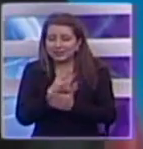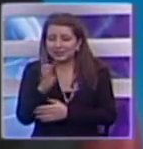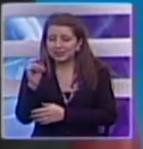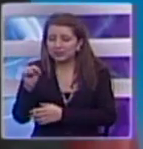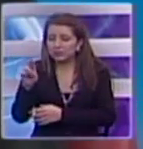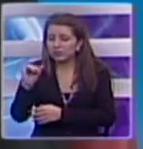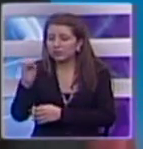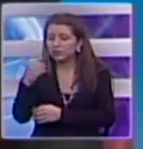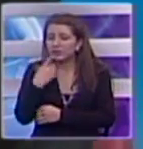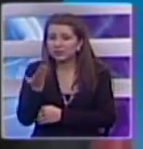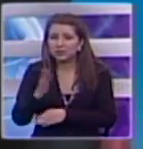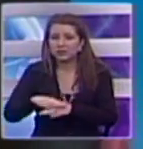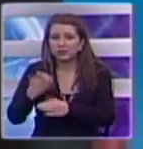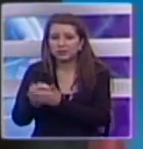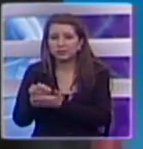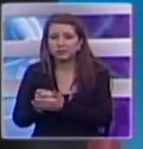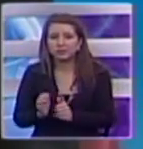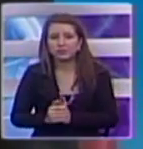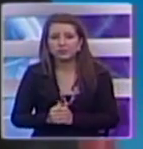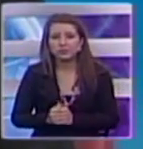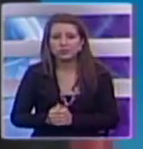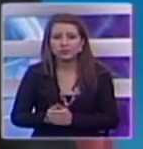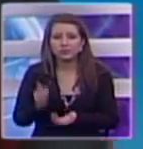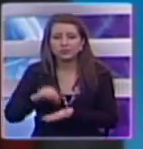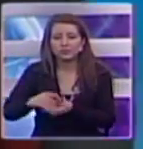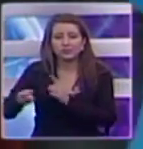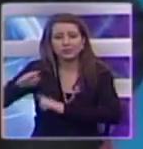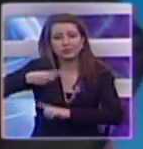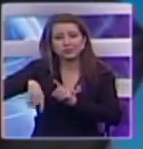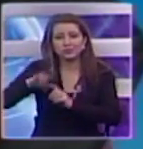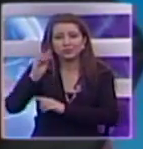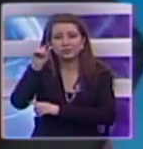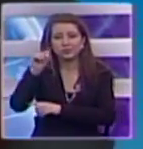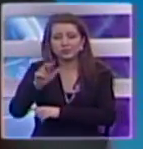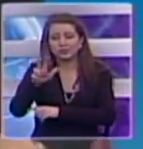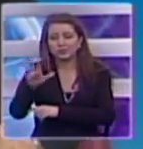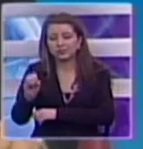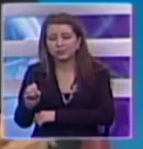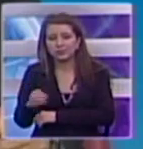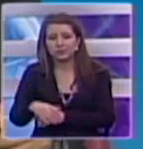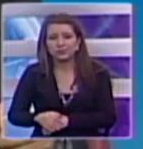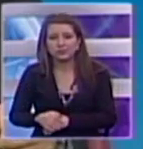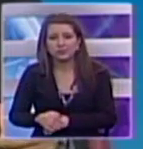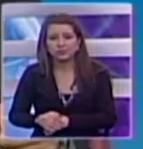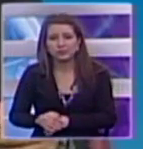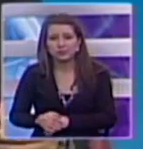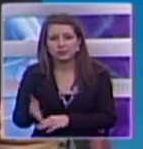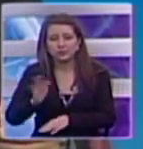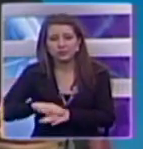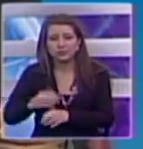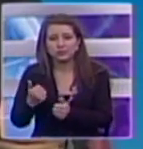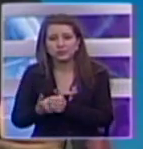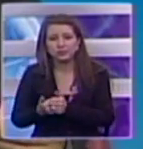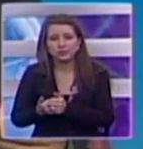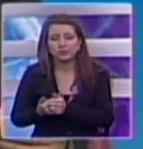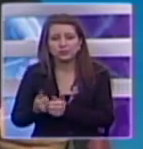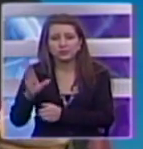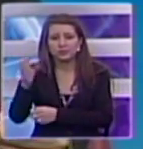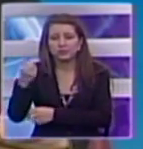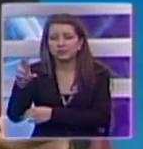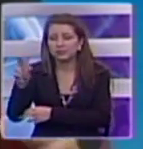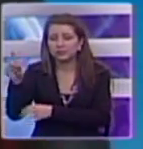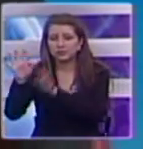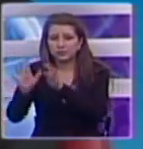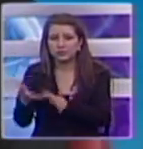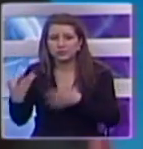Ramírez, analista económico. Vamos a hacer la pausa, son 7 de la mañana con 30 minutos. Y enseguida también estaremos con César Mantilla,